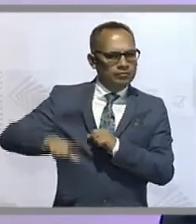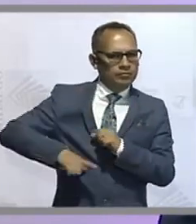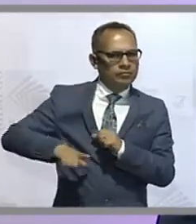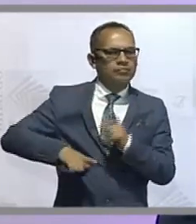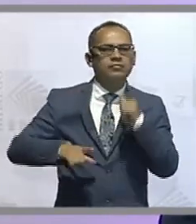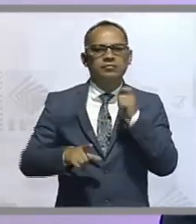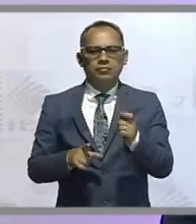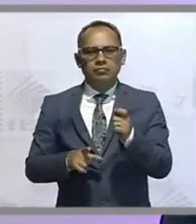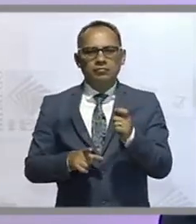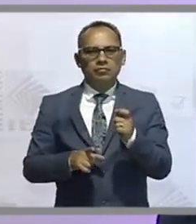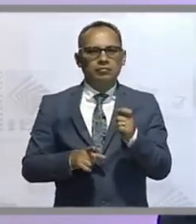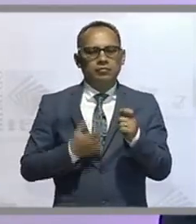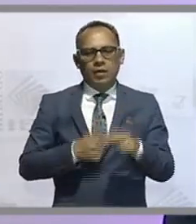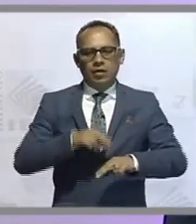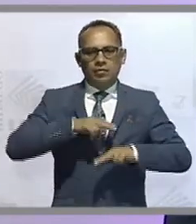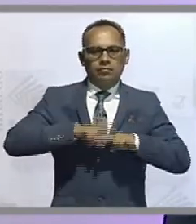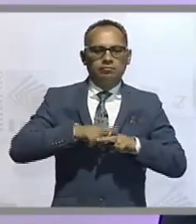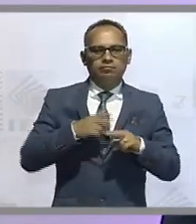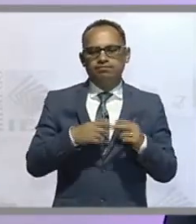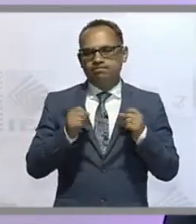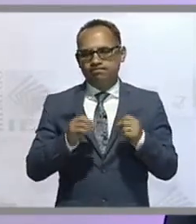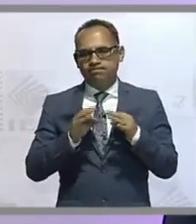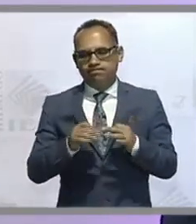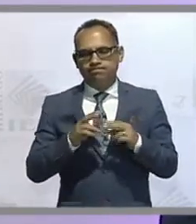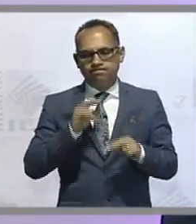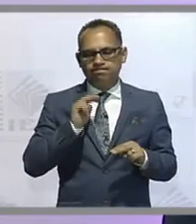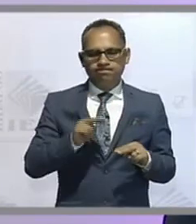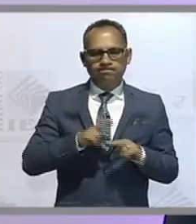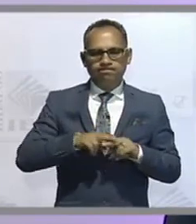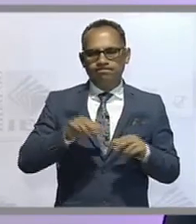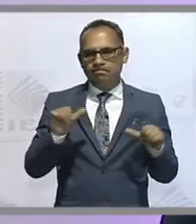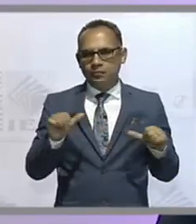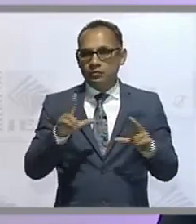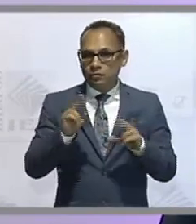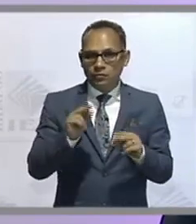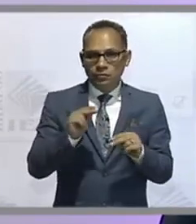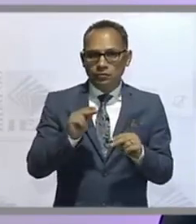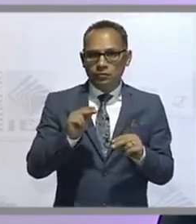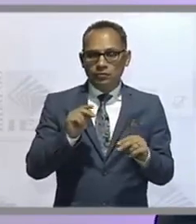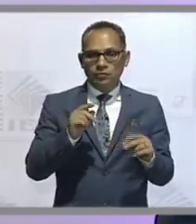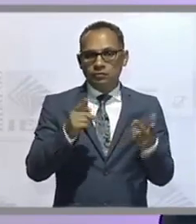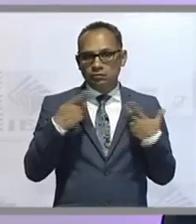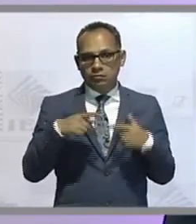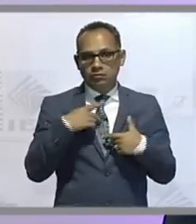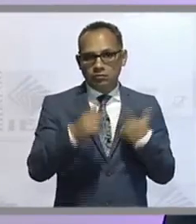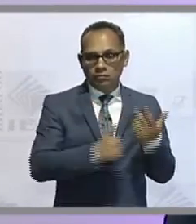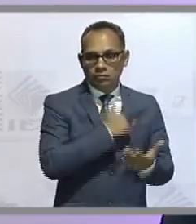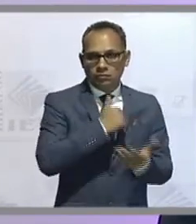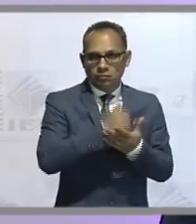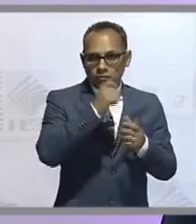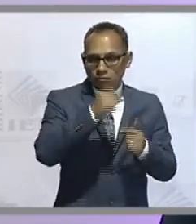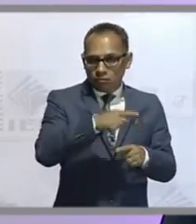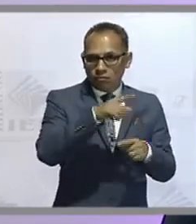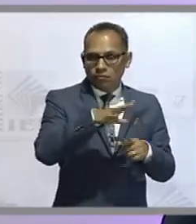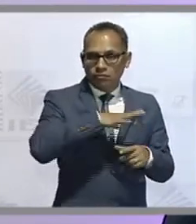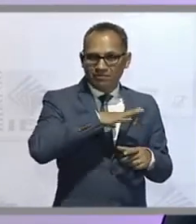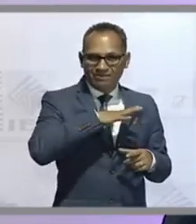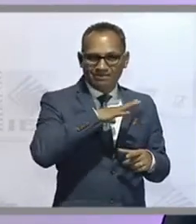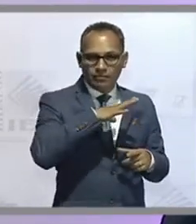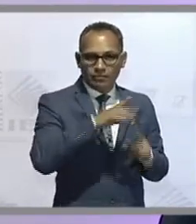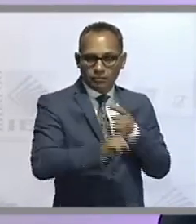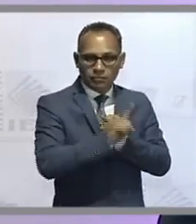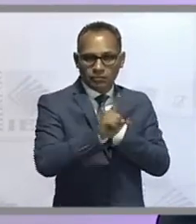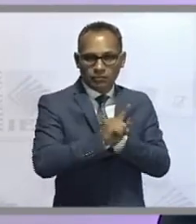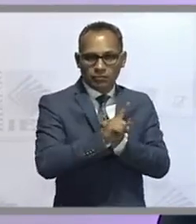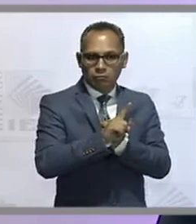del escritorio un gobierno es el que está caminando con los problemas de la ciudadanía y resolviendo de esa misma manera